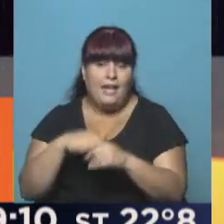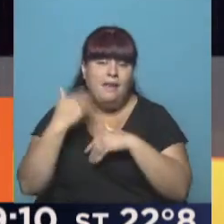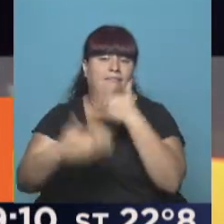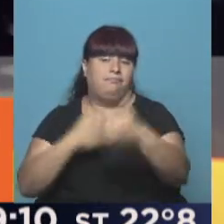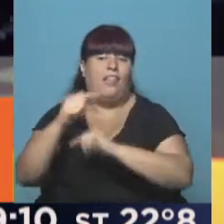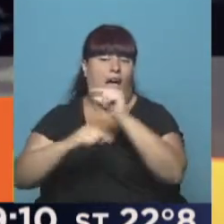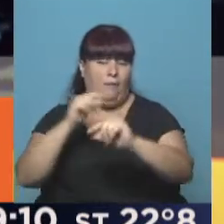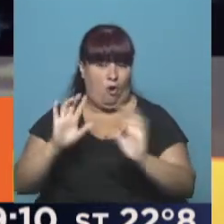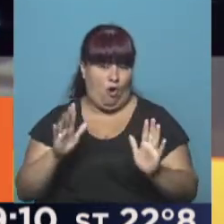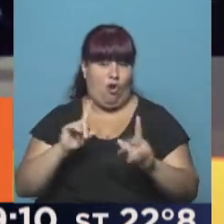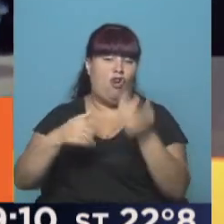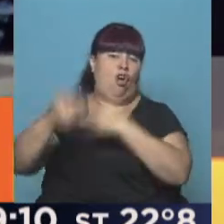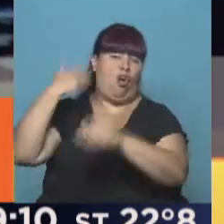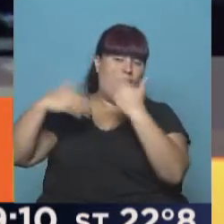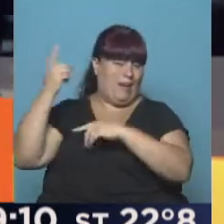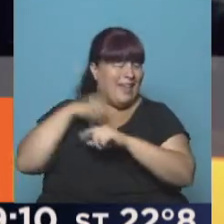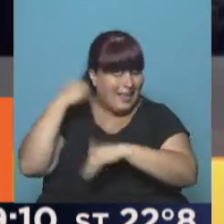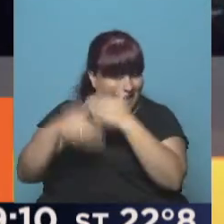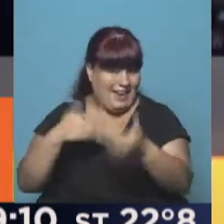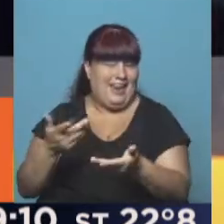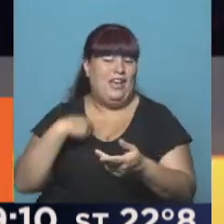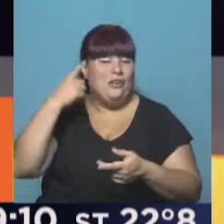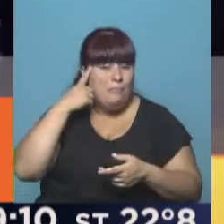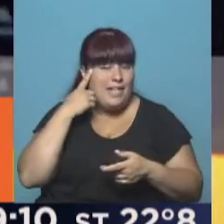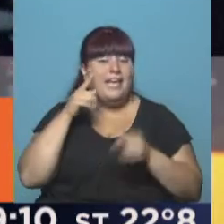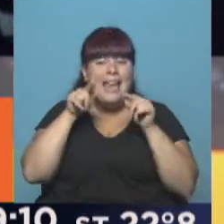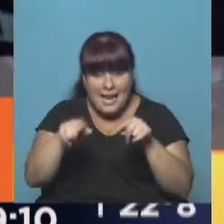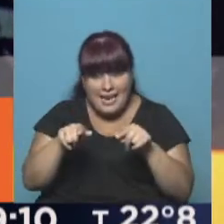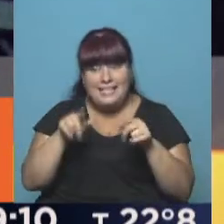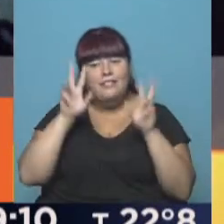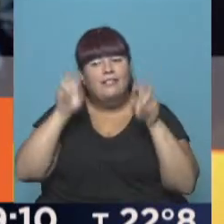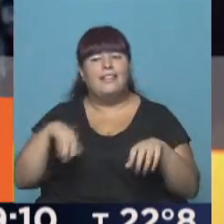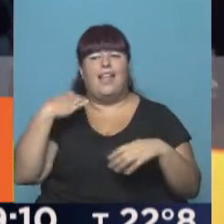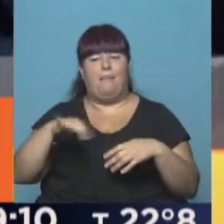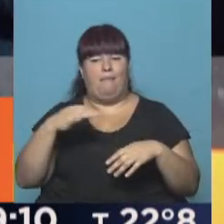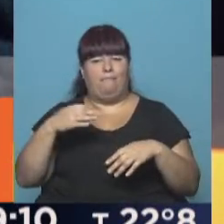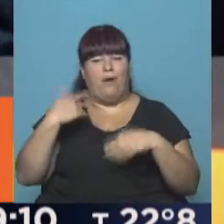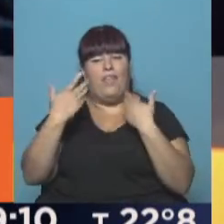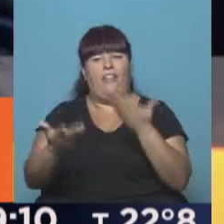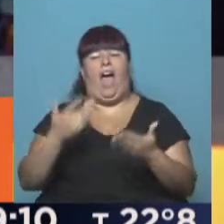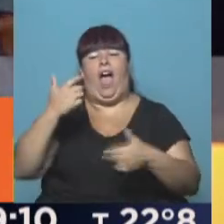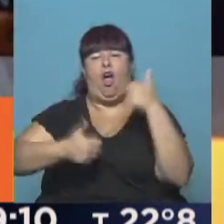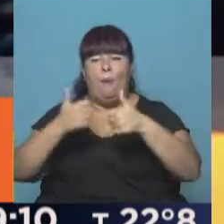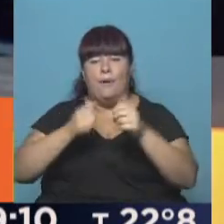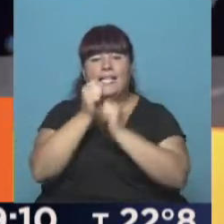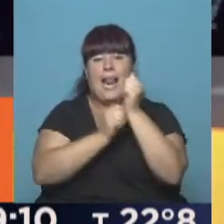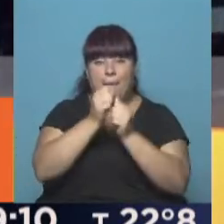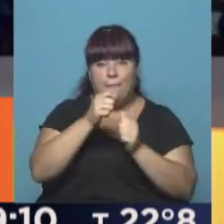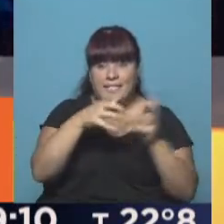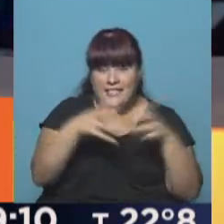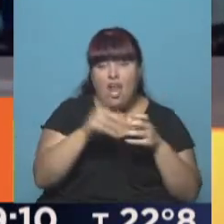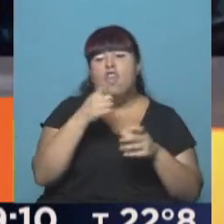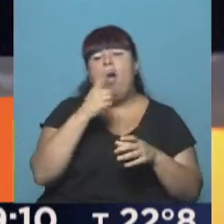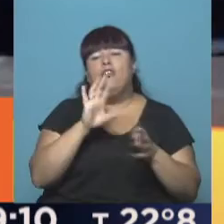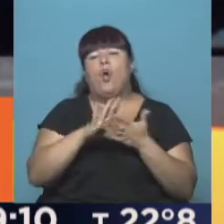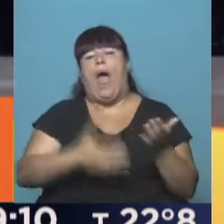progresiva no regresiva no creo que pues eso es una de las cosas que le puede dar competitividad a las pymes sin hablar